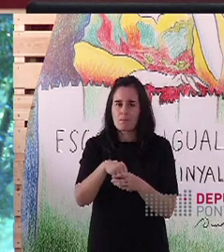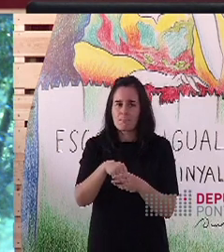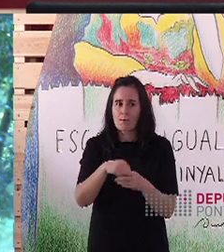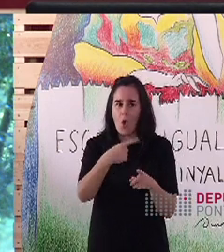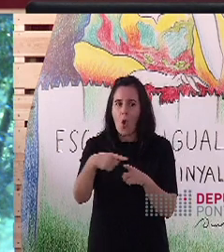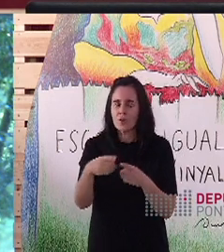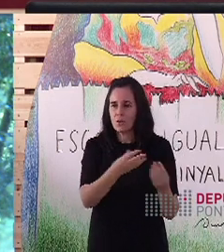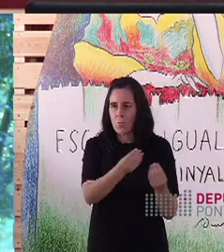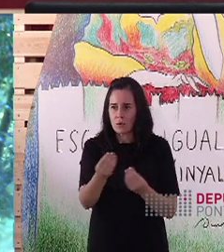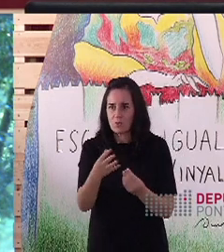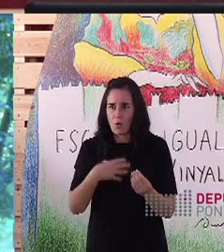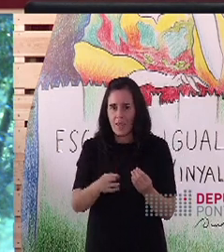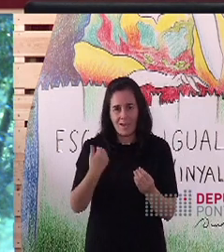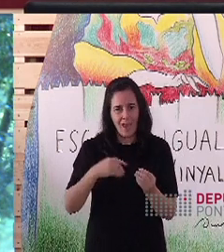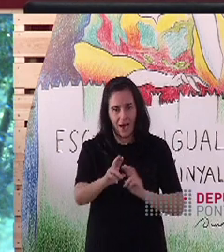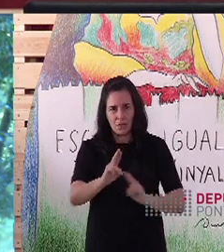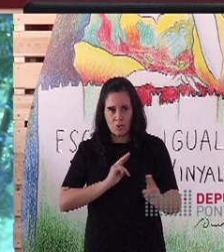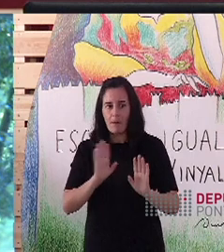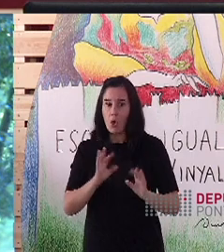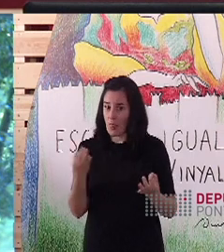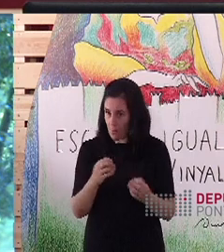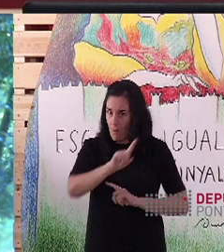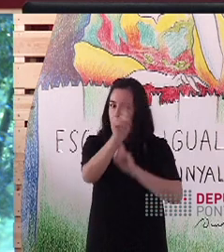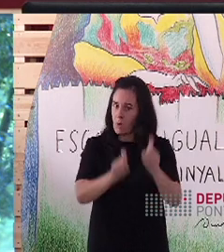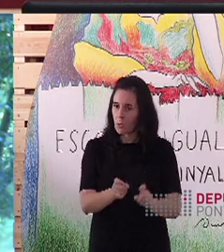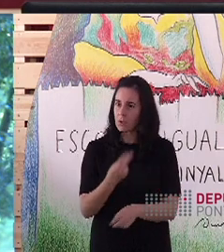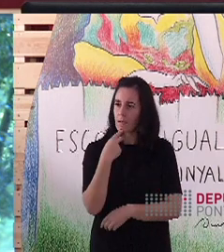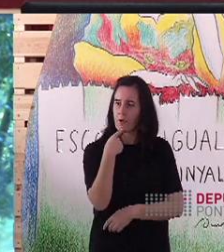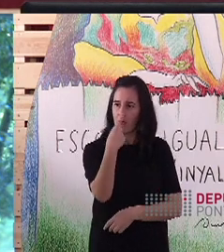pero esta pregunta tenemos que formularla en alto, porque